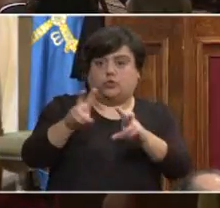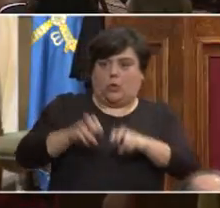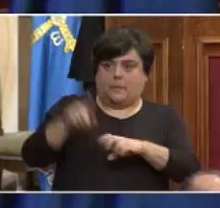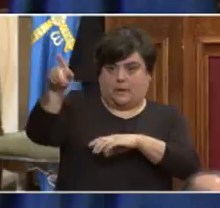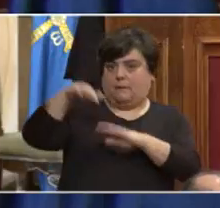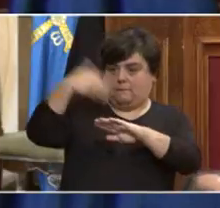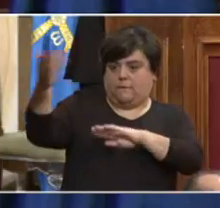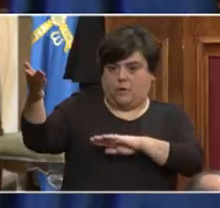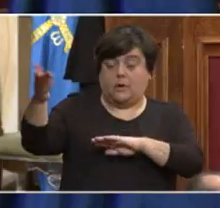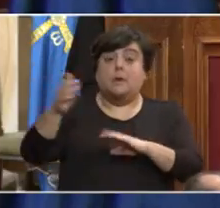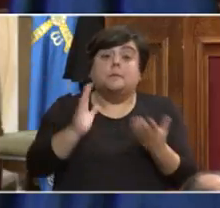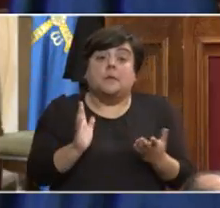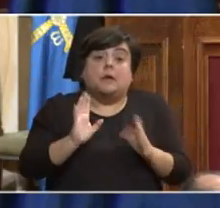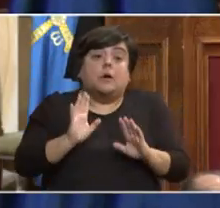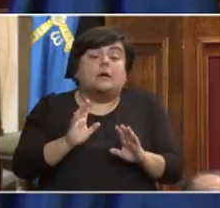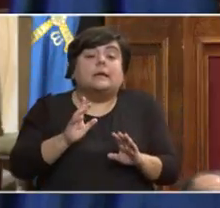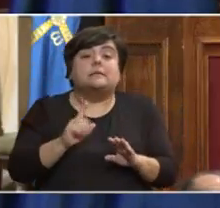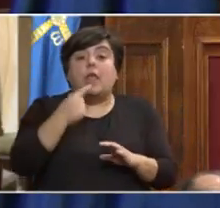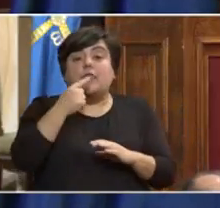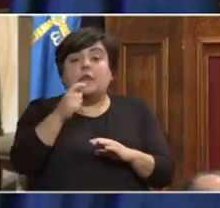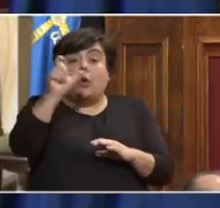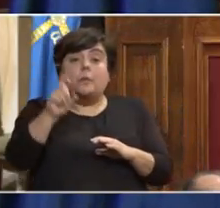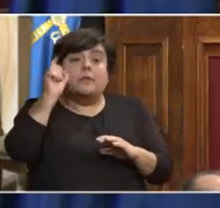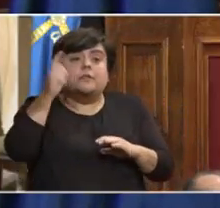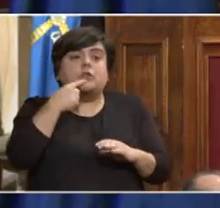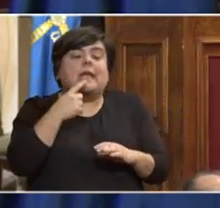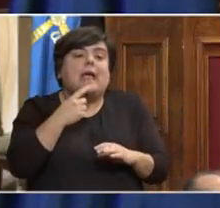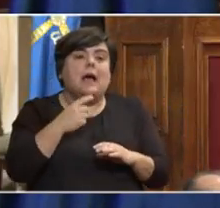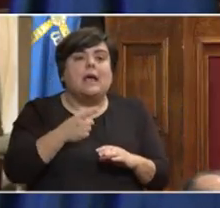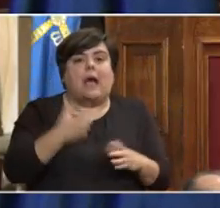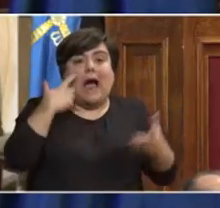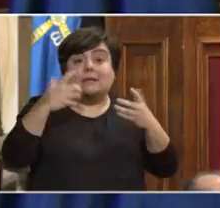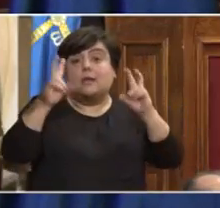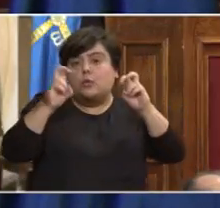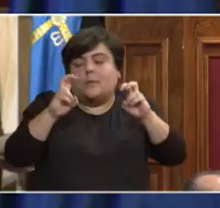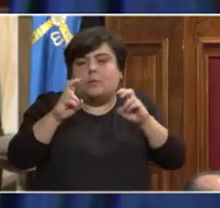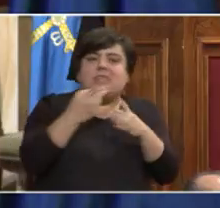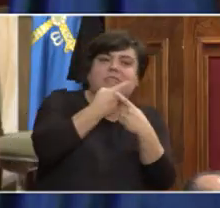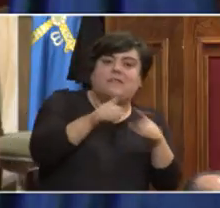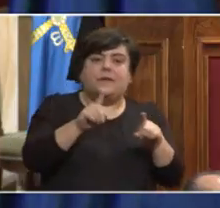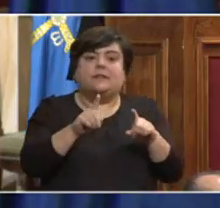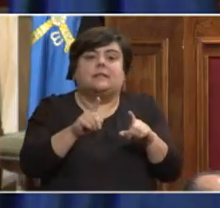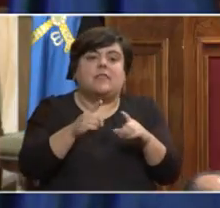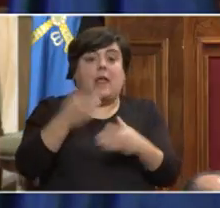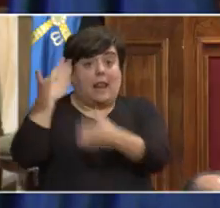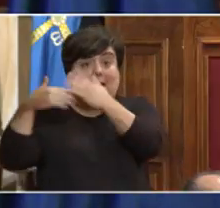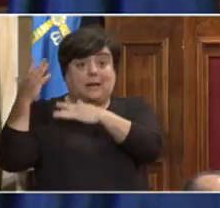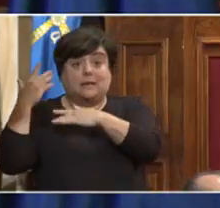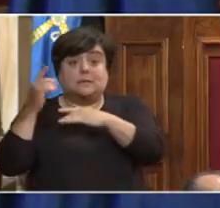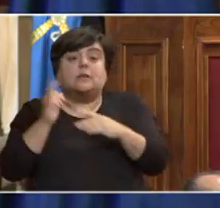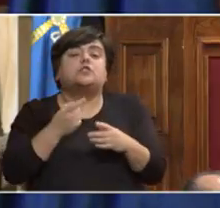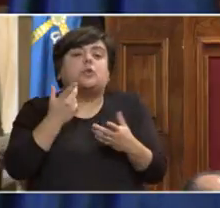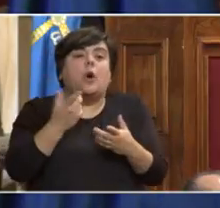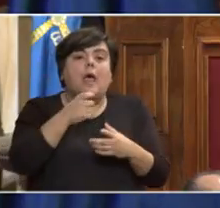Paraninfo. Johann Sebastian lo llamó arte nuevo para distinguirlo de la obra teatral clásica, un tipo de teatro que se interpretaba en